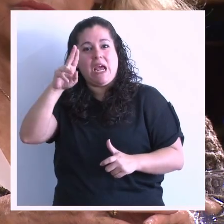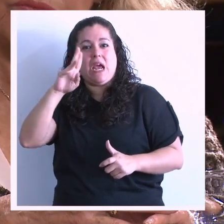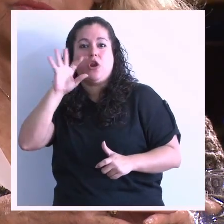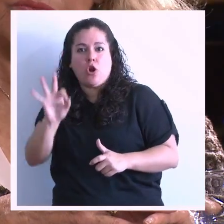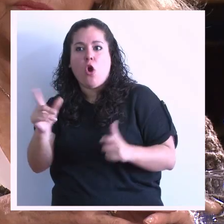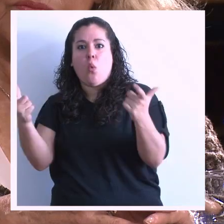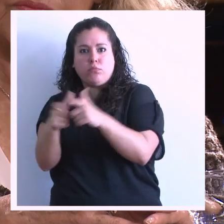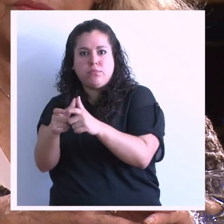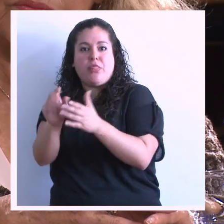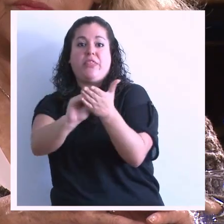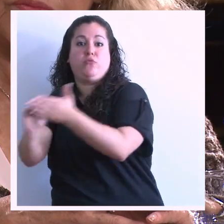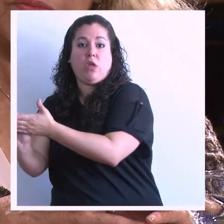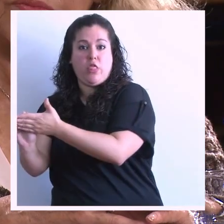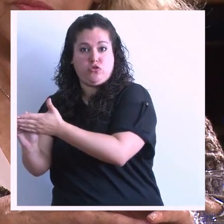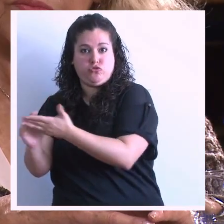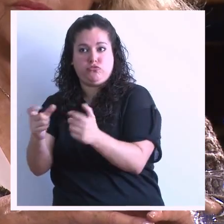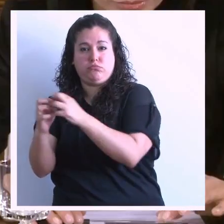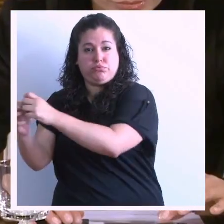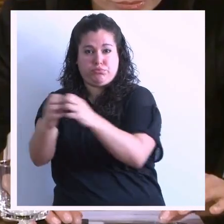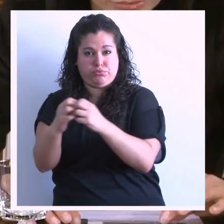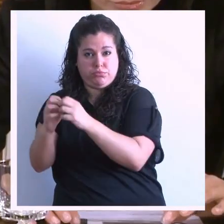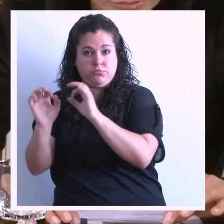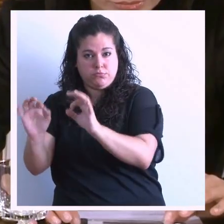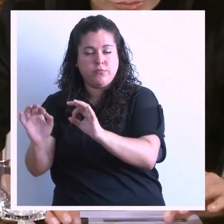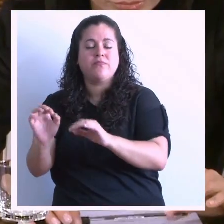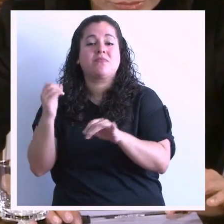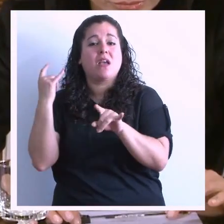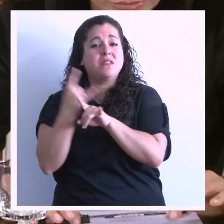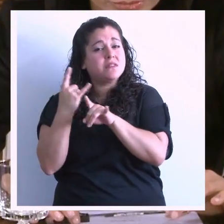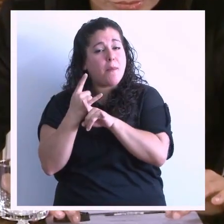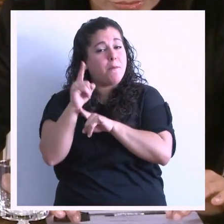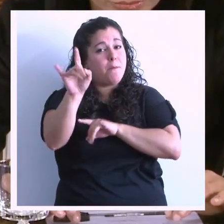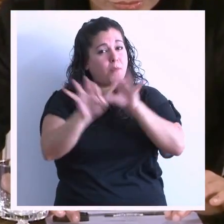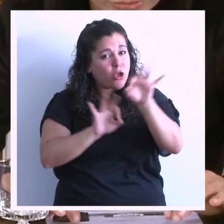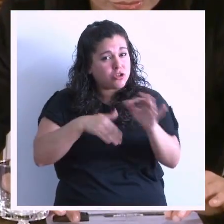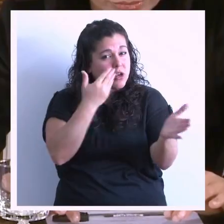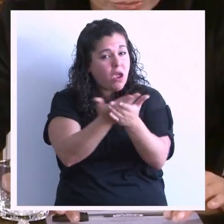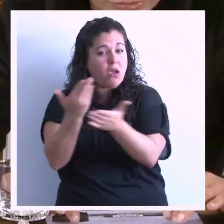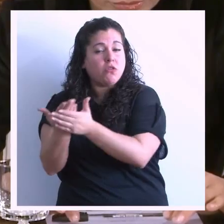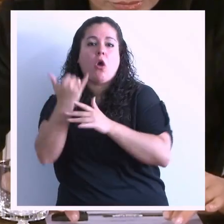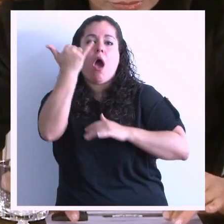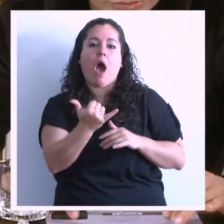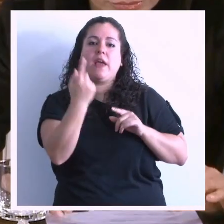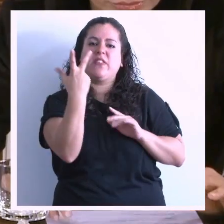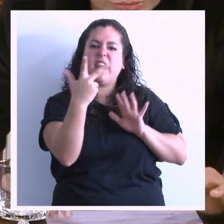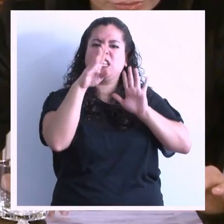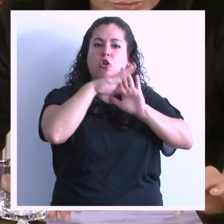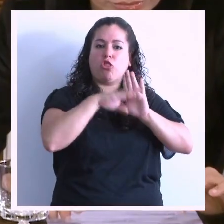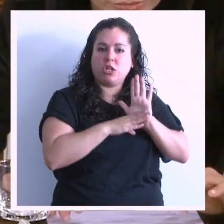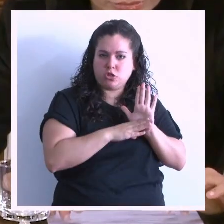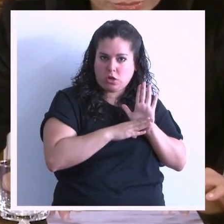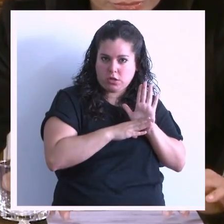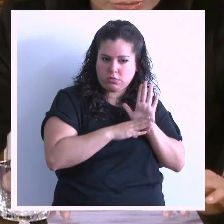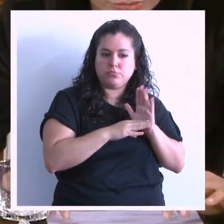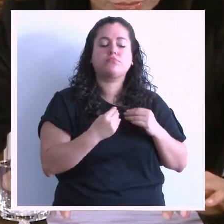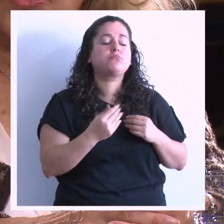resistencias? Su propuesta implica en regular y hay sectores de la política que no están tan de acuerdo con esto. ¿Usted cree que va a haber un debate